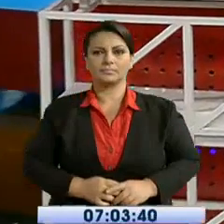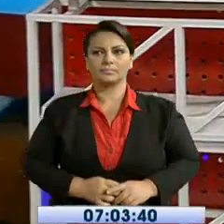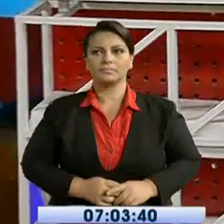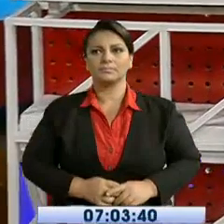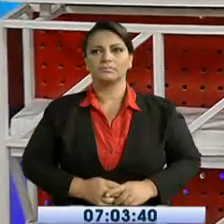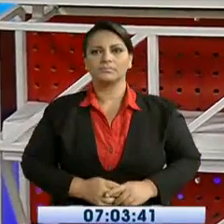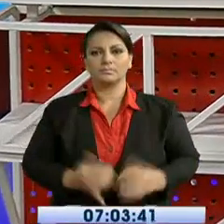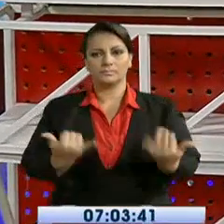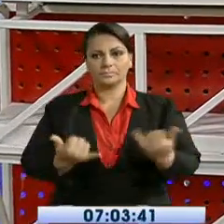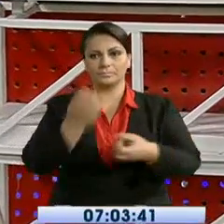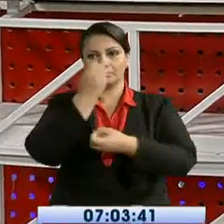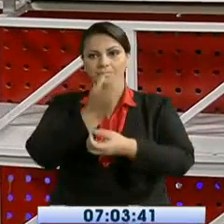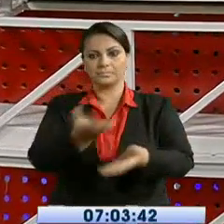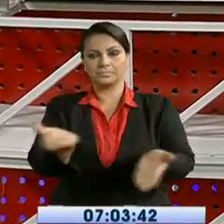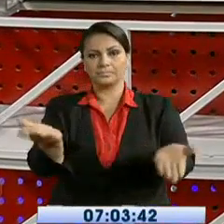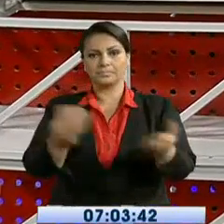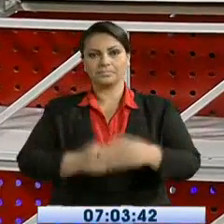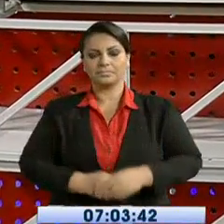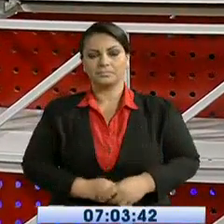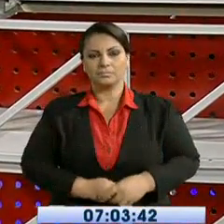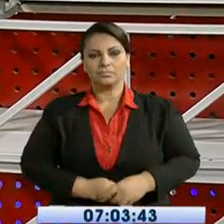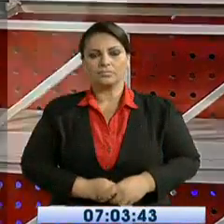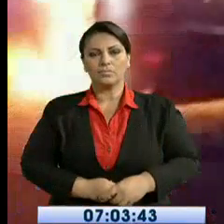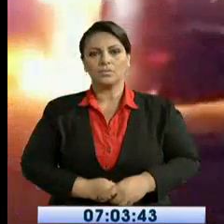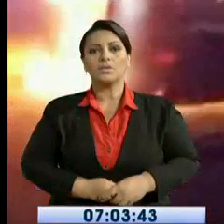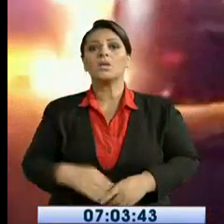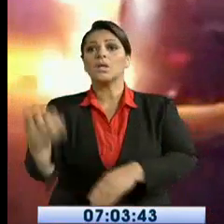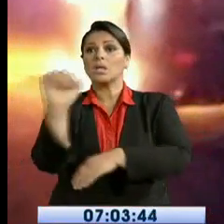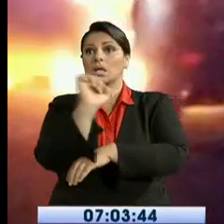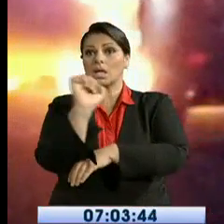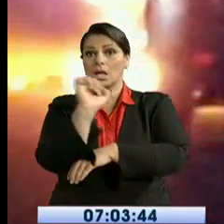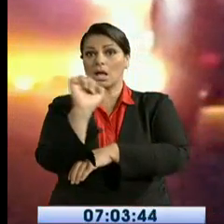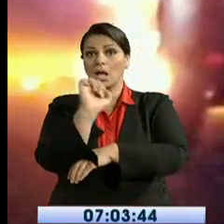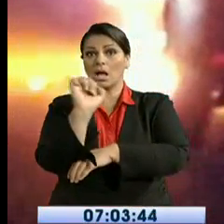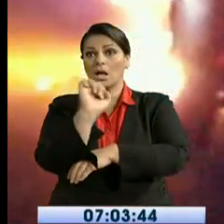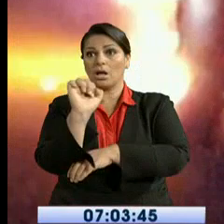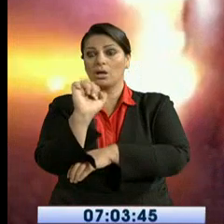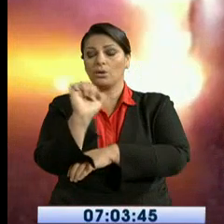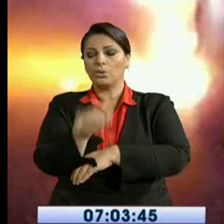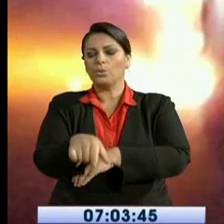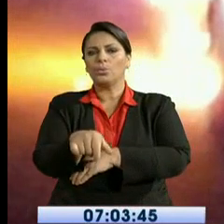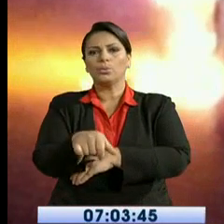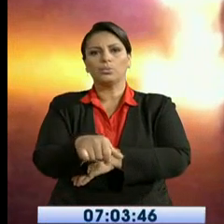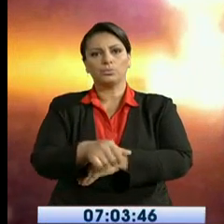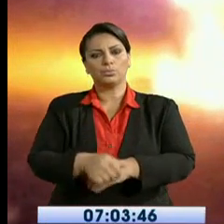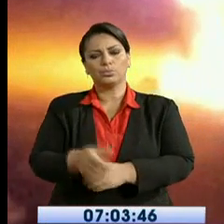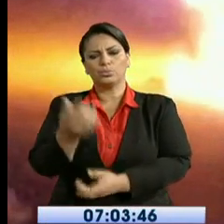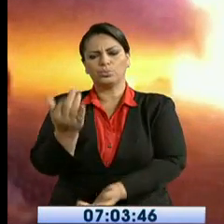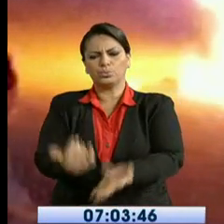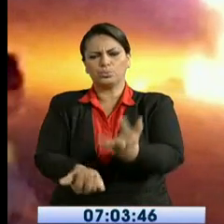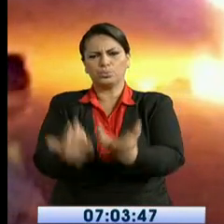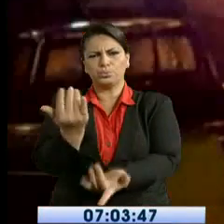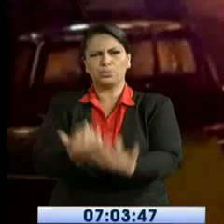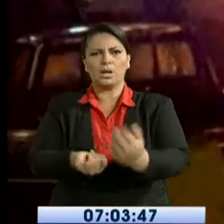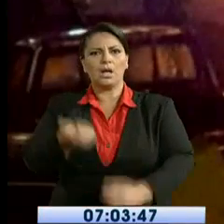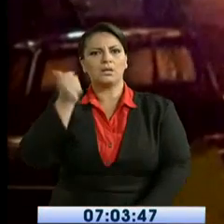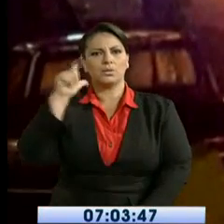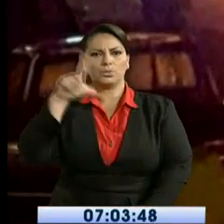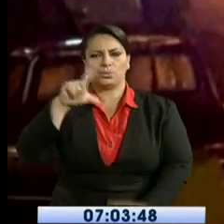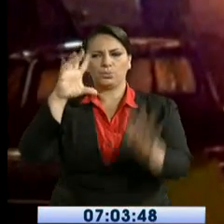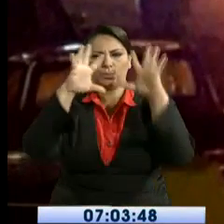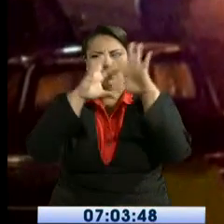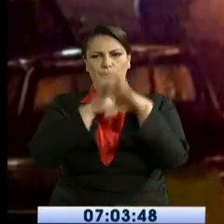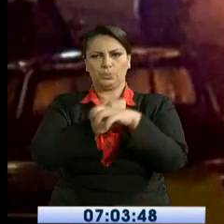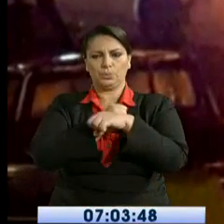Bien, y ahora tenemos que informarles que un vehículo resultó parcialmente incinerado la noche de este lunes. Aparentemente